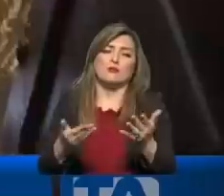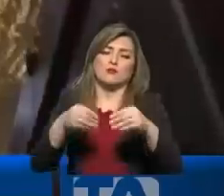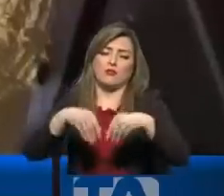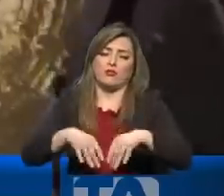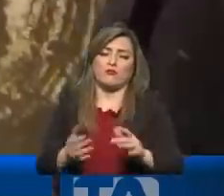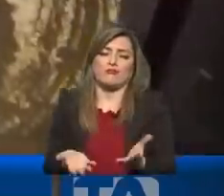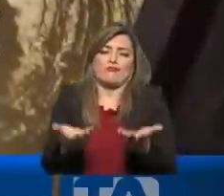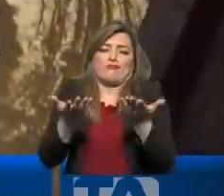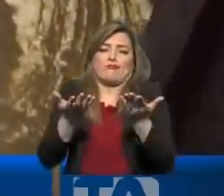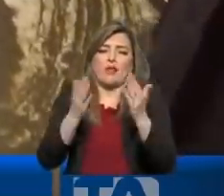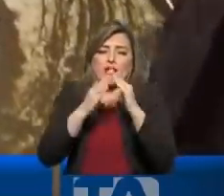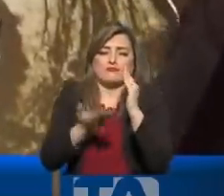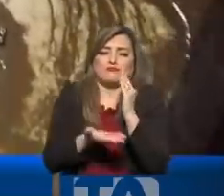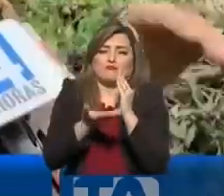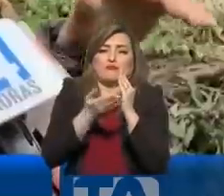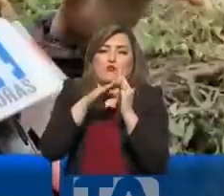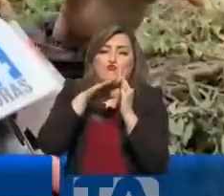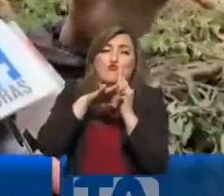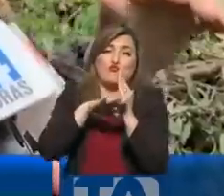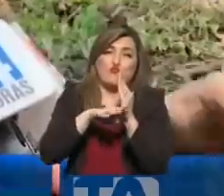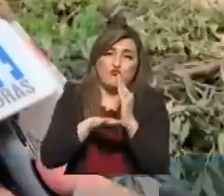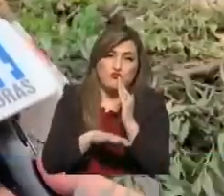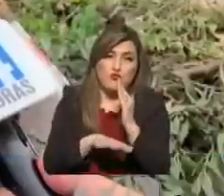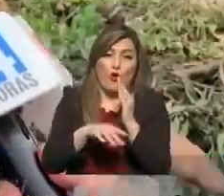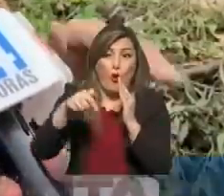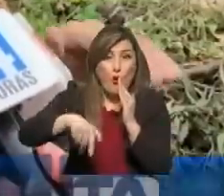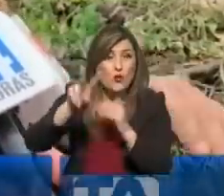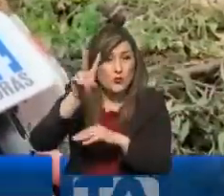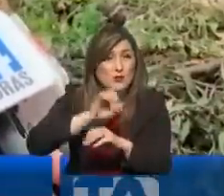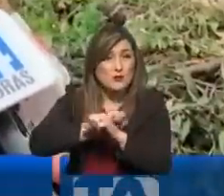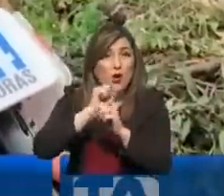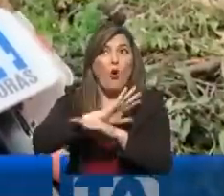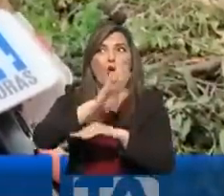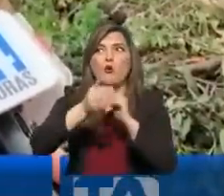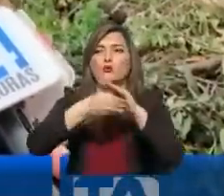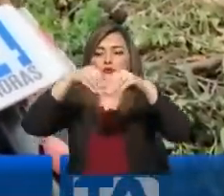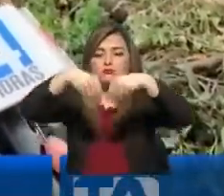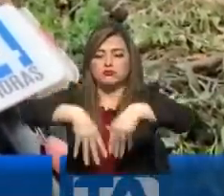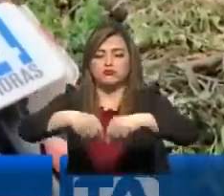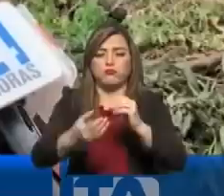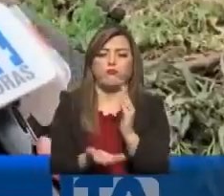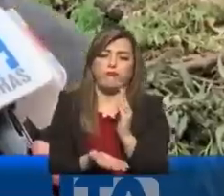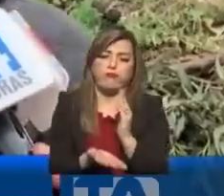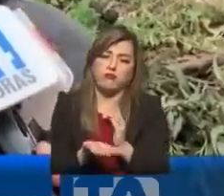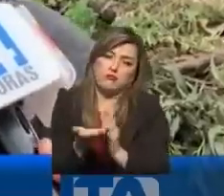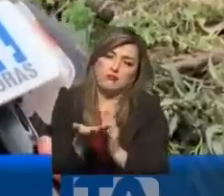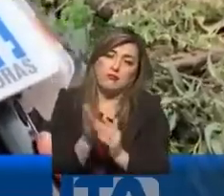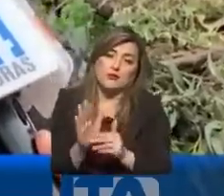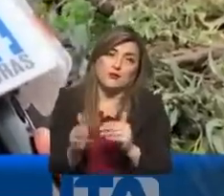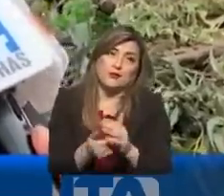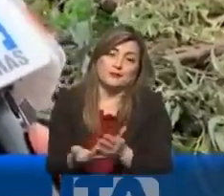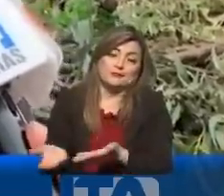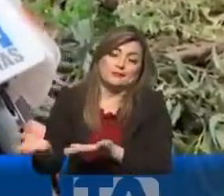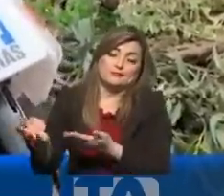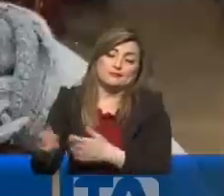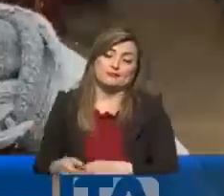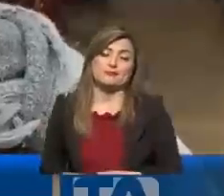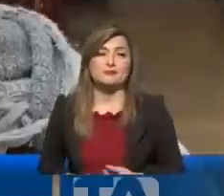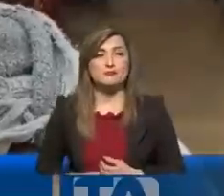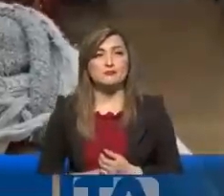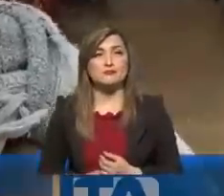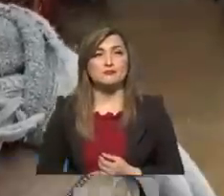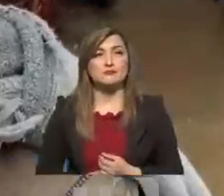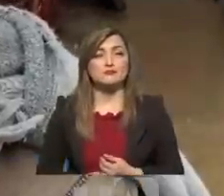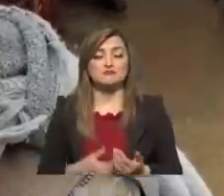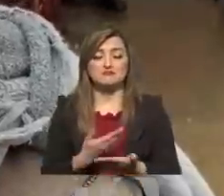agua ya salió de las casas de ayer, pero hoy día en las 2 de la mañana llovió nuevamente y nuevamente estamos inundados con aguas en las casas. Yo no